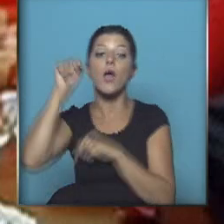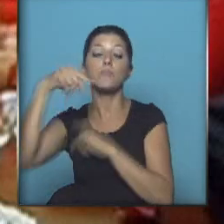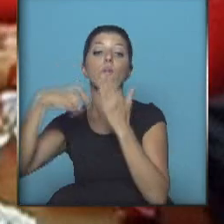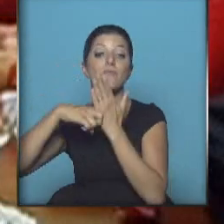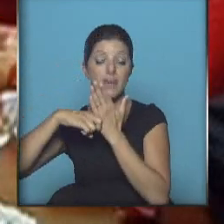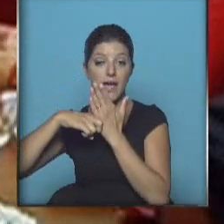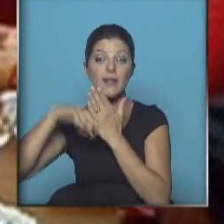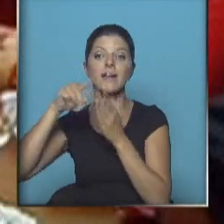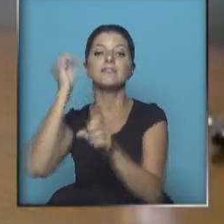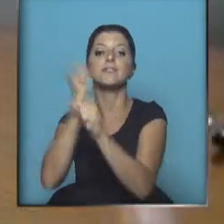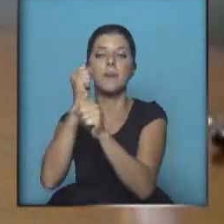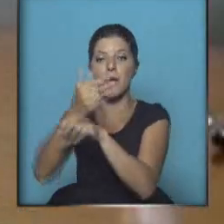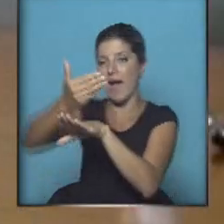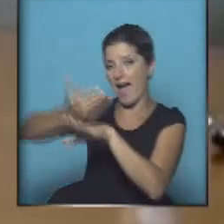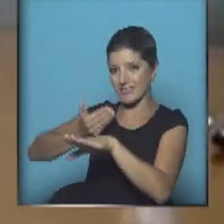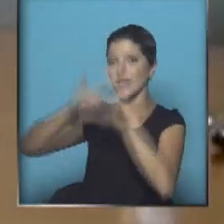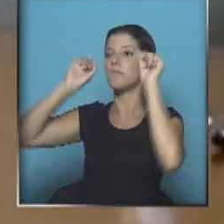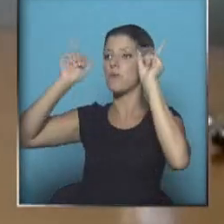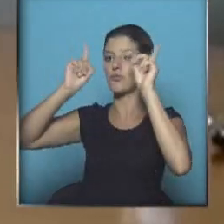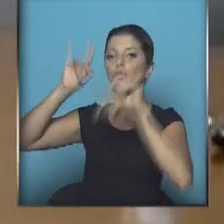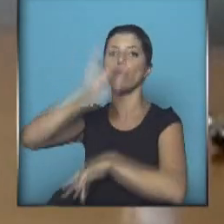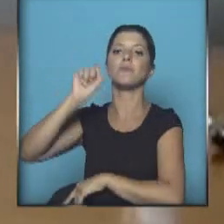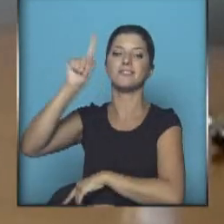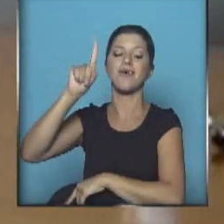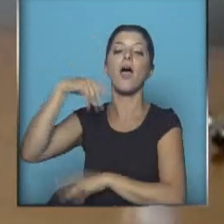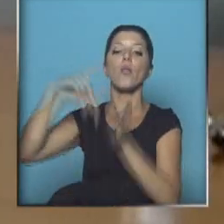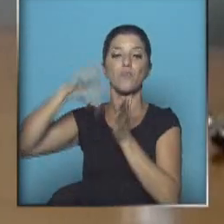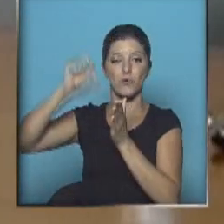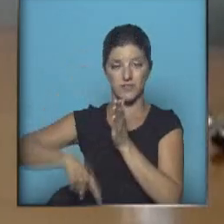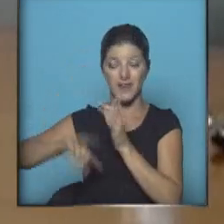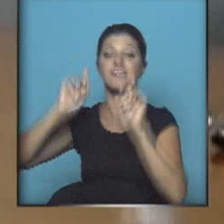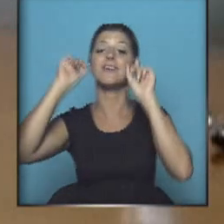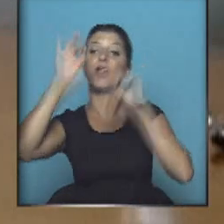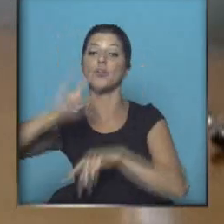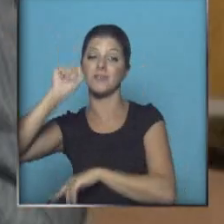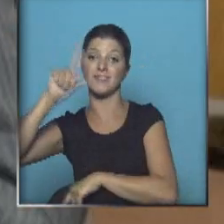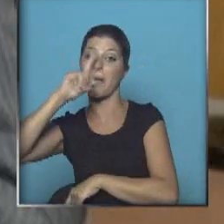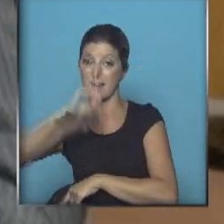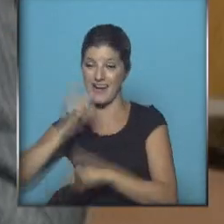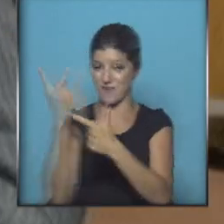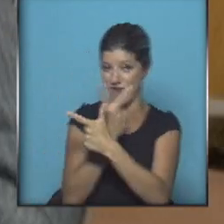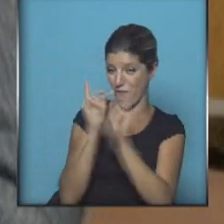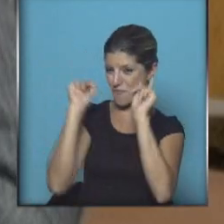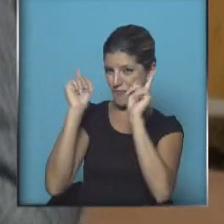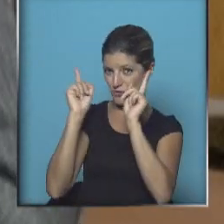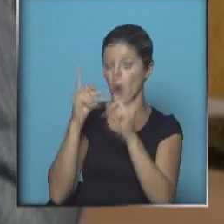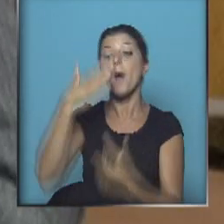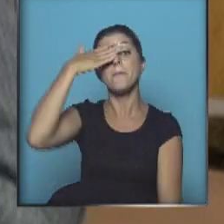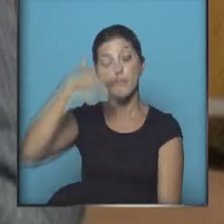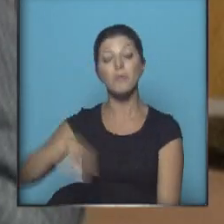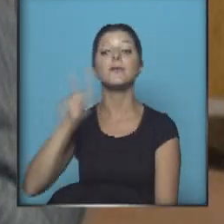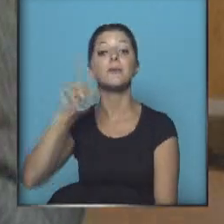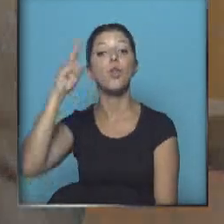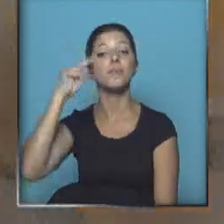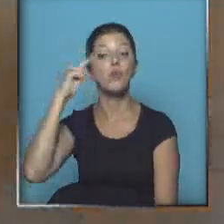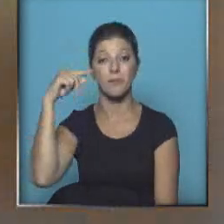se desempeñaba como docente en la Universidad de Buenos Aires y en la Universidad de Belgrano. Pero es en